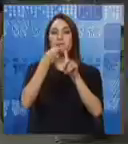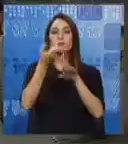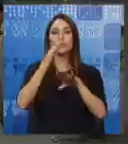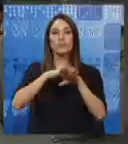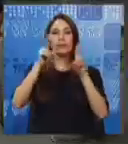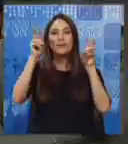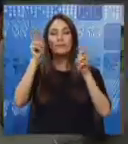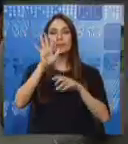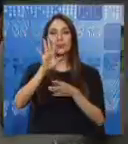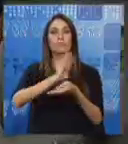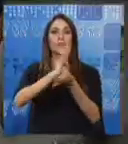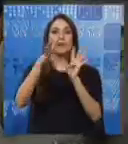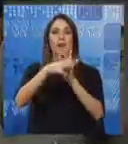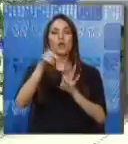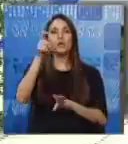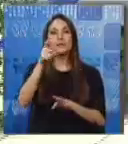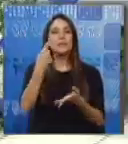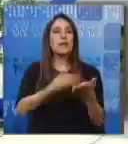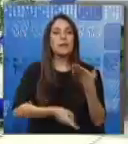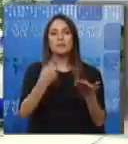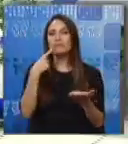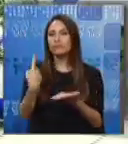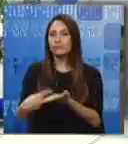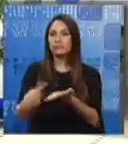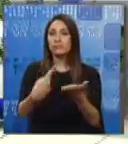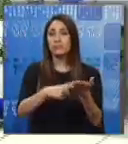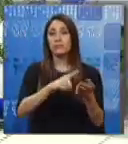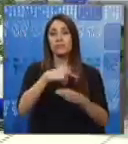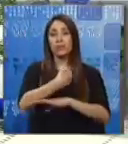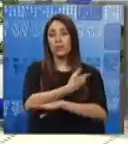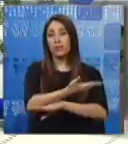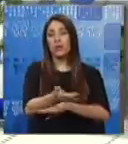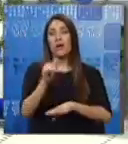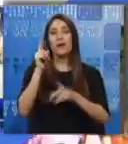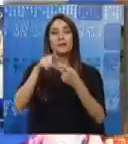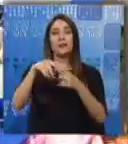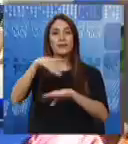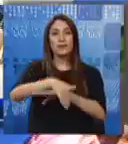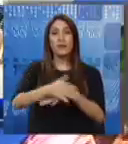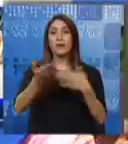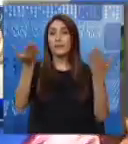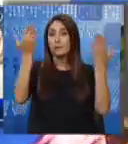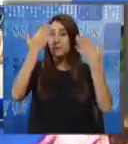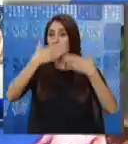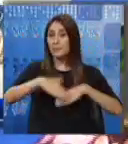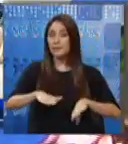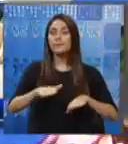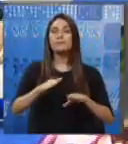demandas del cantón. El acto se prolongó hasta horas de la tarde para después concluir